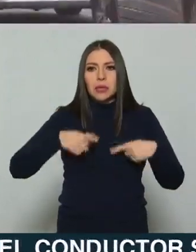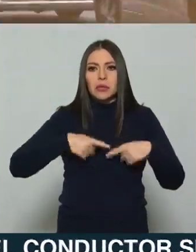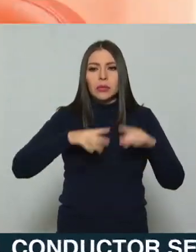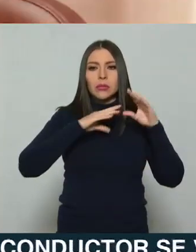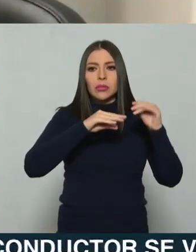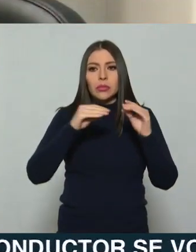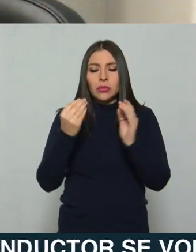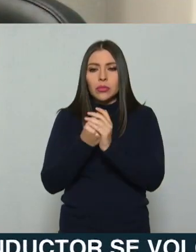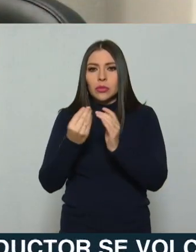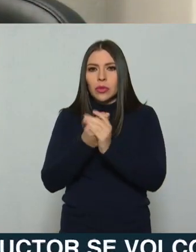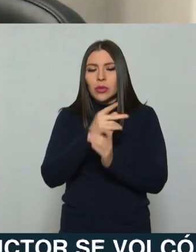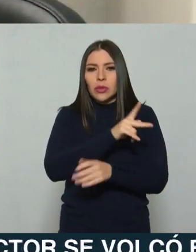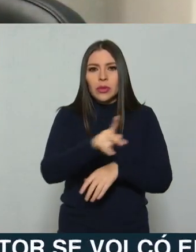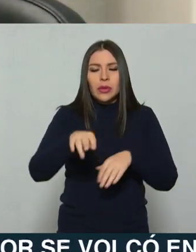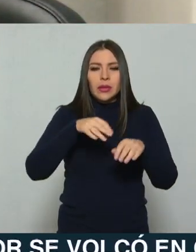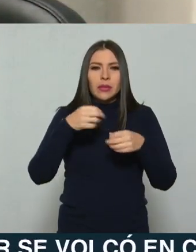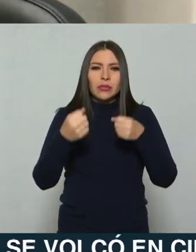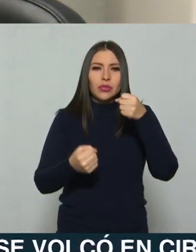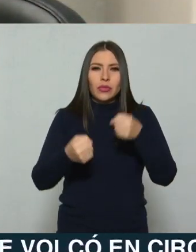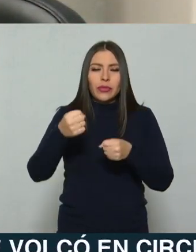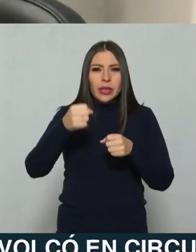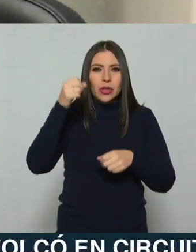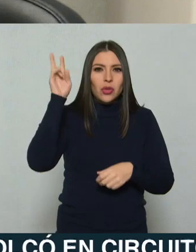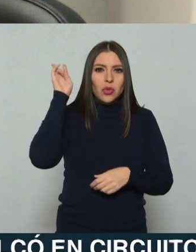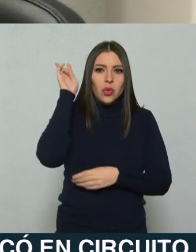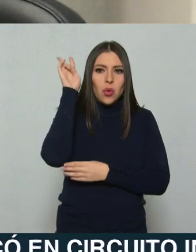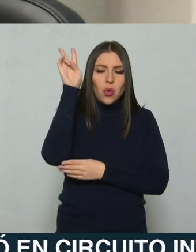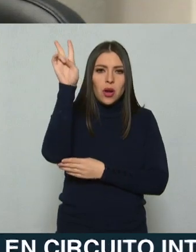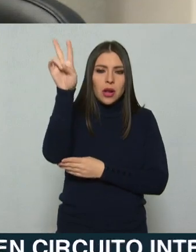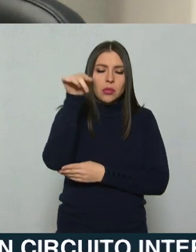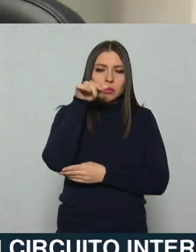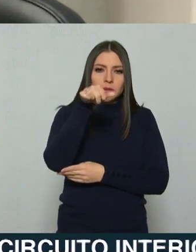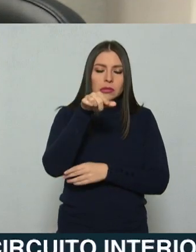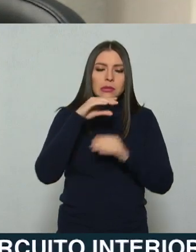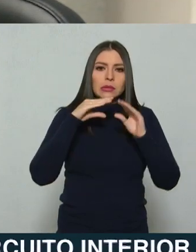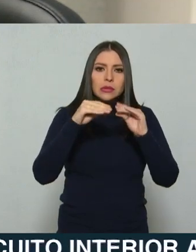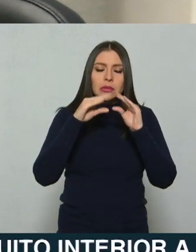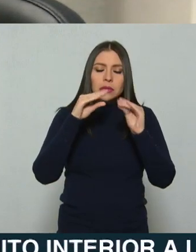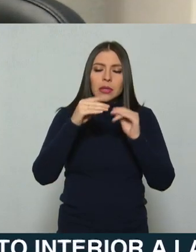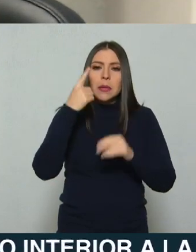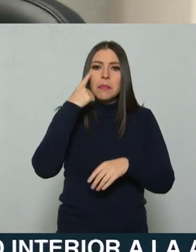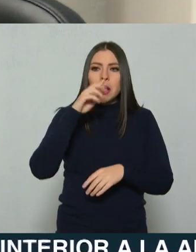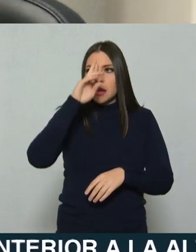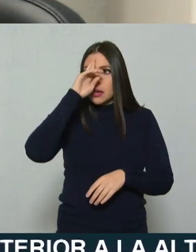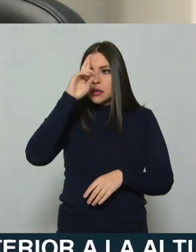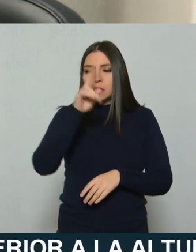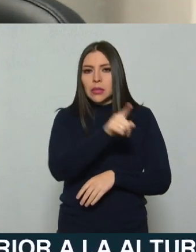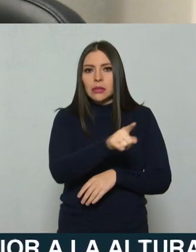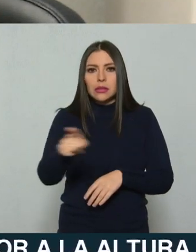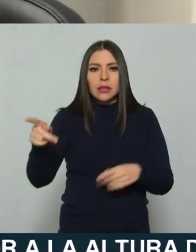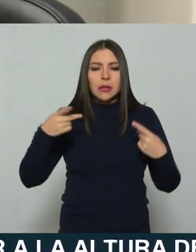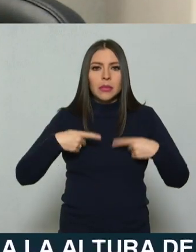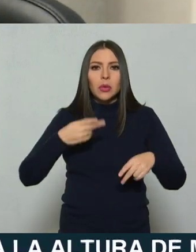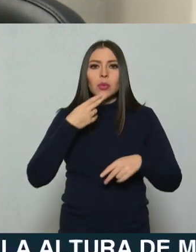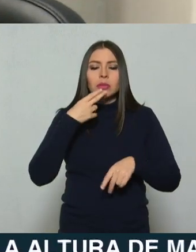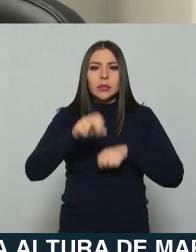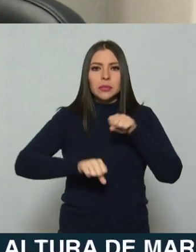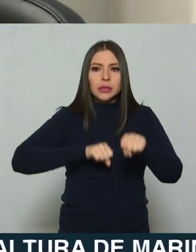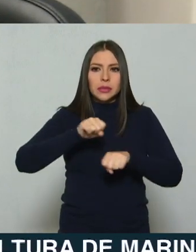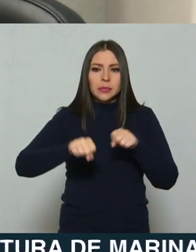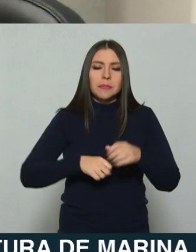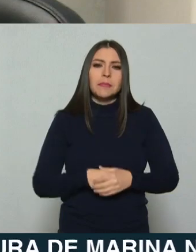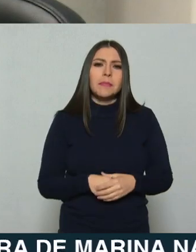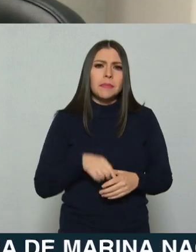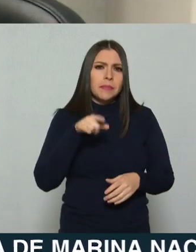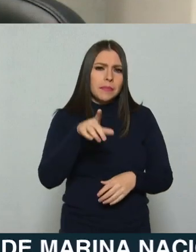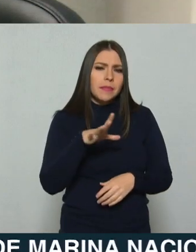ciclistas. Existe una escuela de capacitación que le llaman biciescuela precisamente, y la Secretaría de Movilidad es la encargada y la